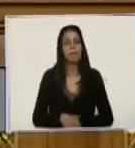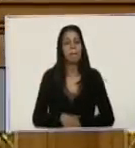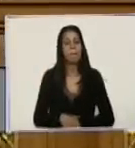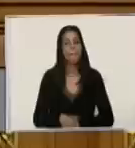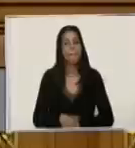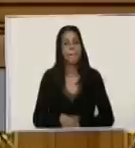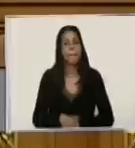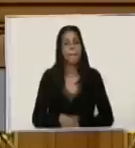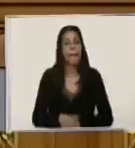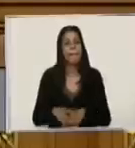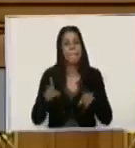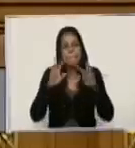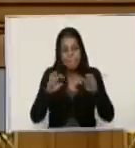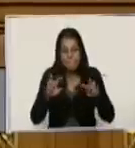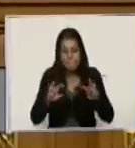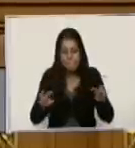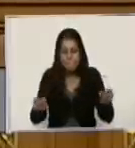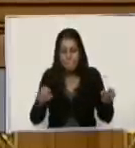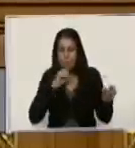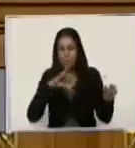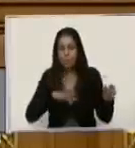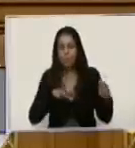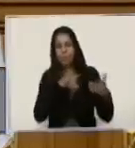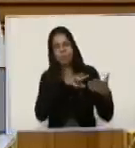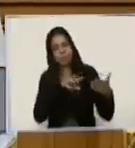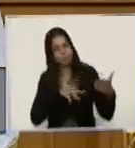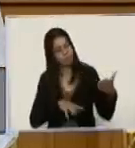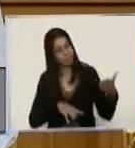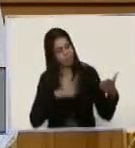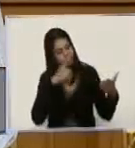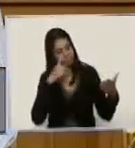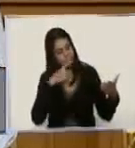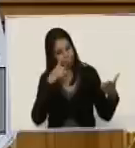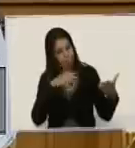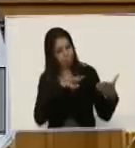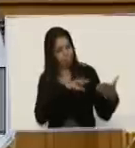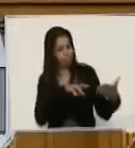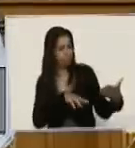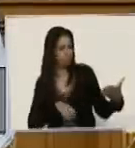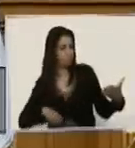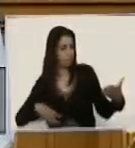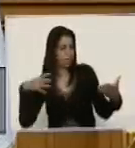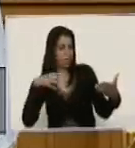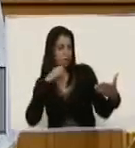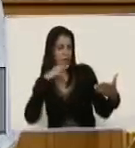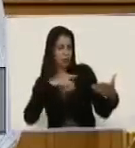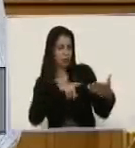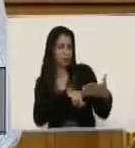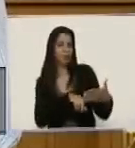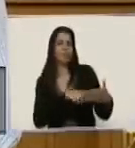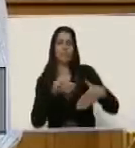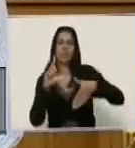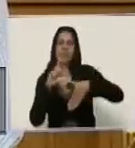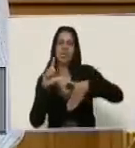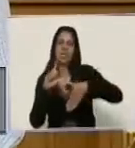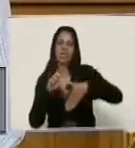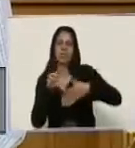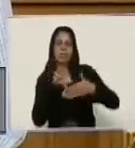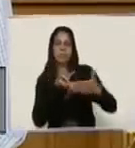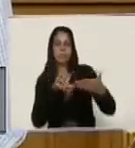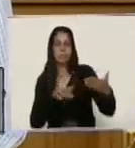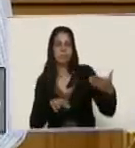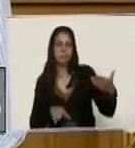revisa el papel de esa burguesía a lo largo de toda la América Latina, oye,